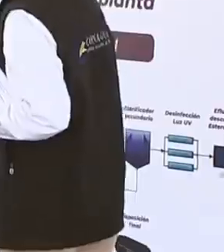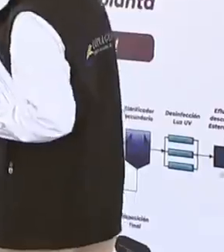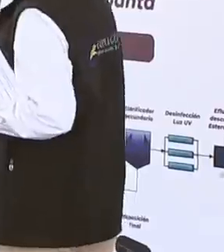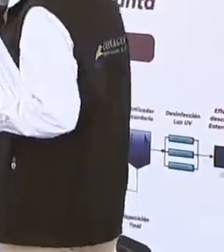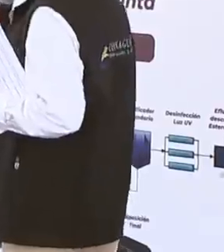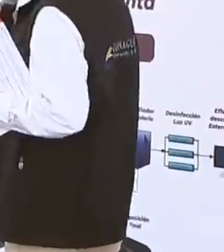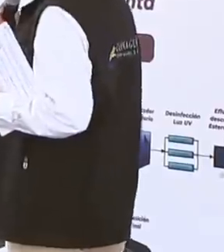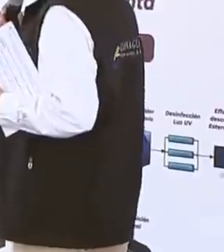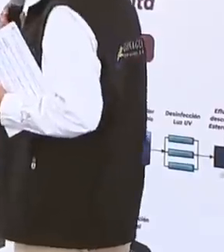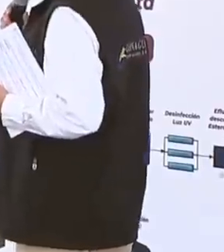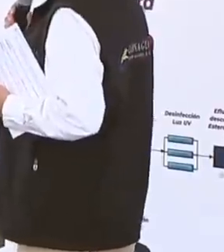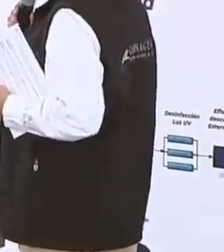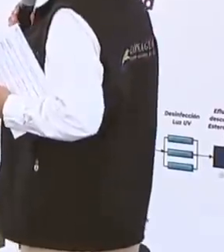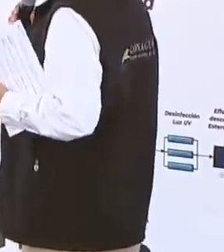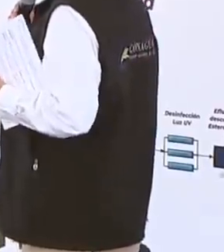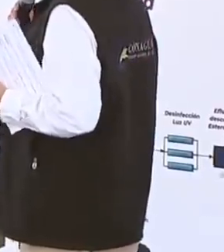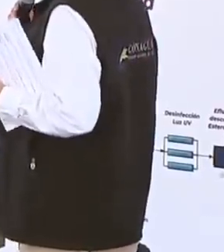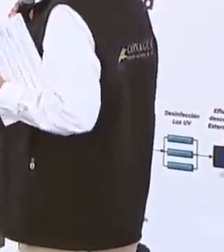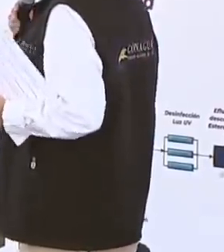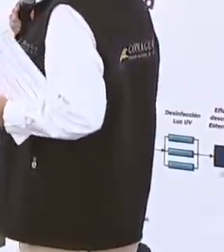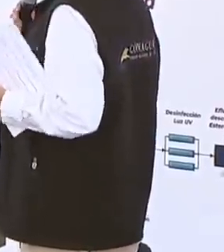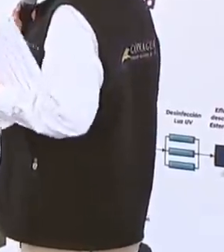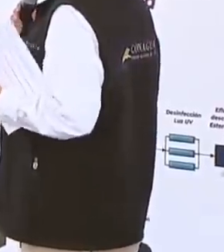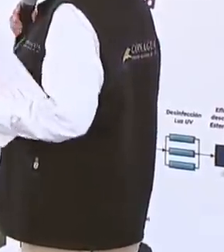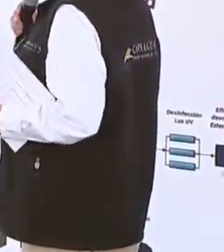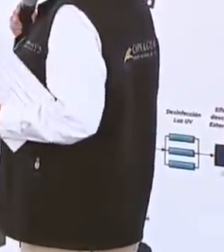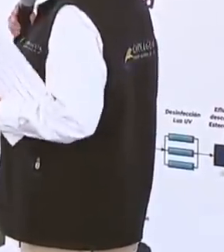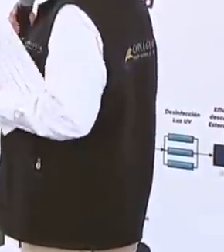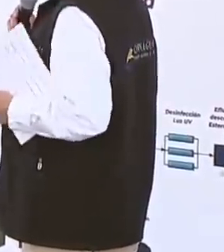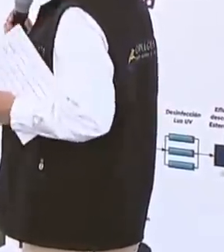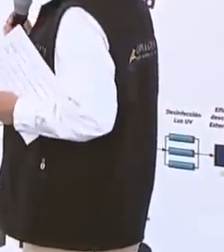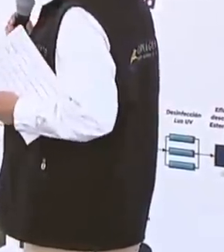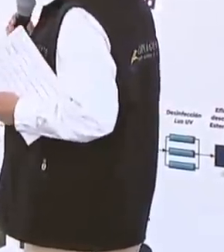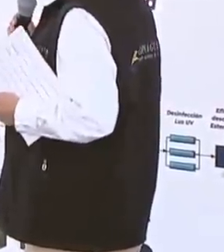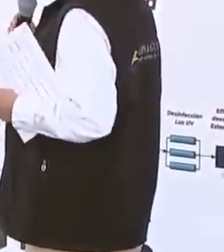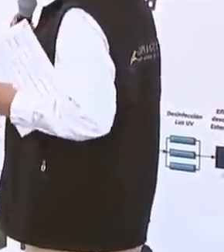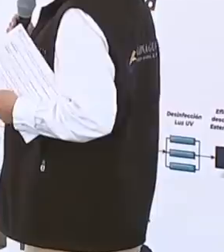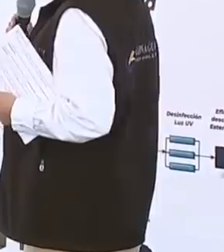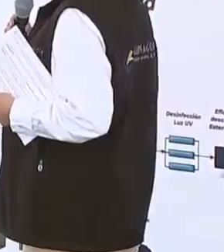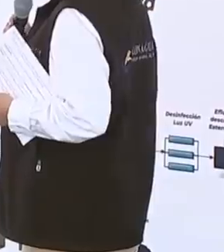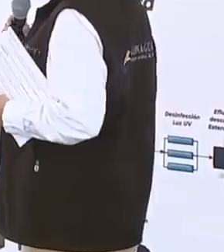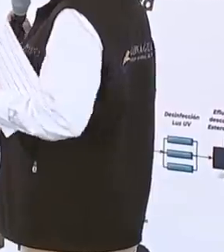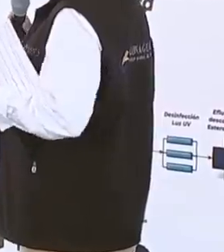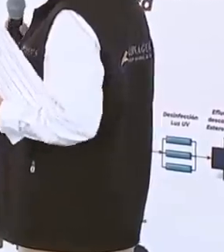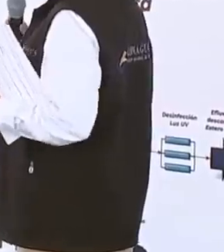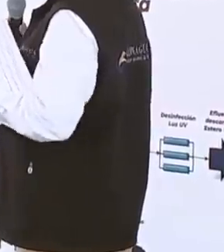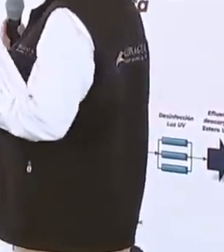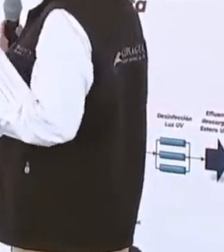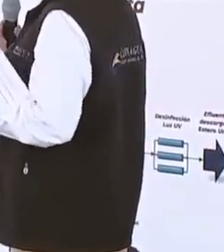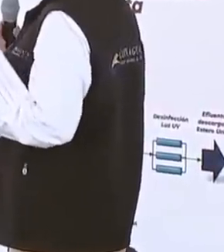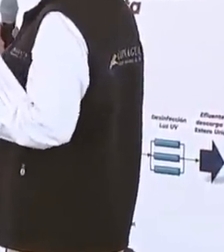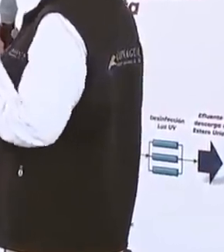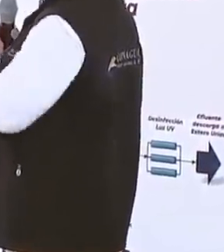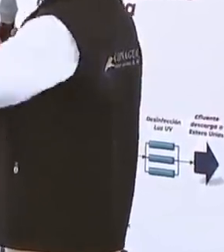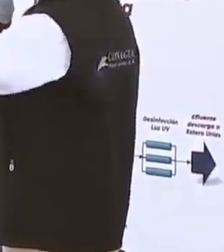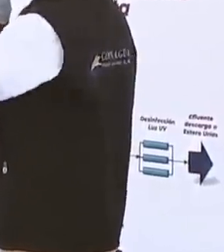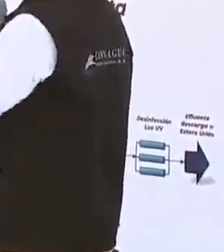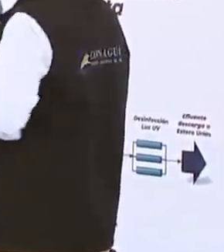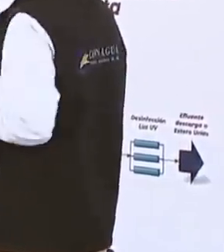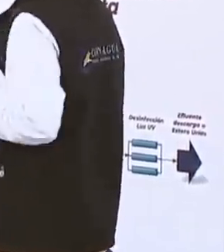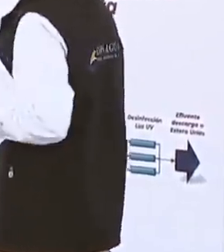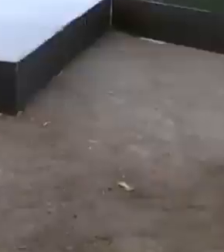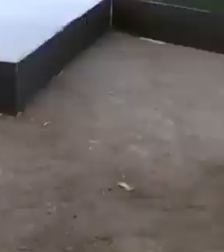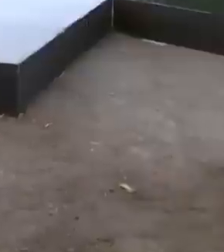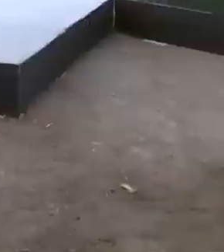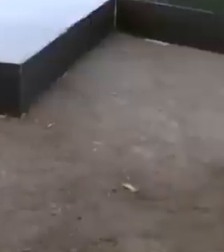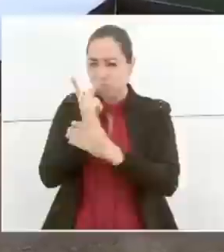de nitrógeno, muy importante, porque si le echamos el nitrógeno al agua, la fertilizamos, y si la fertilizamos nos salen plantas en el agua. Esa nos gusta